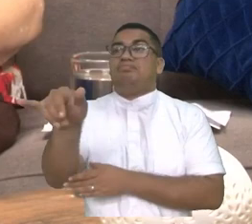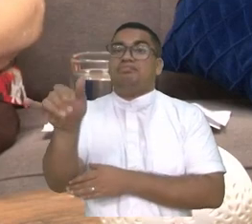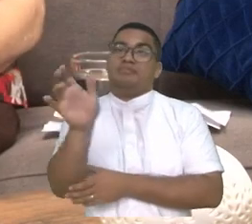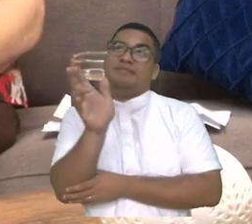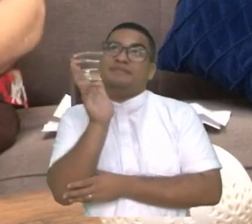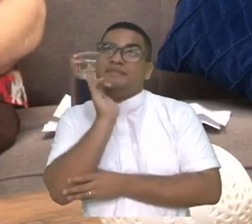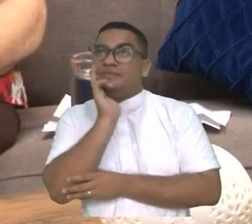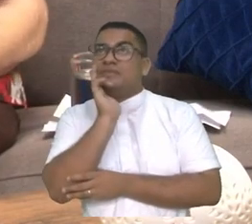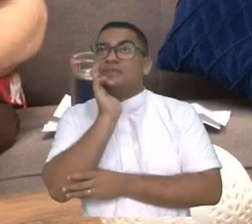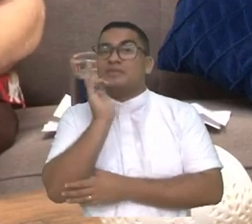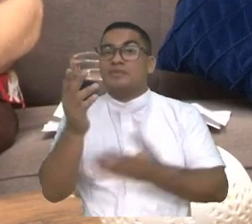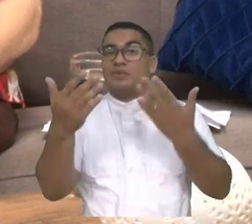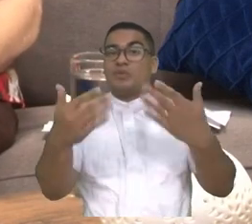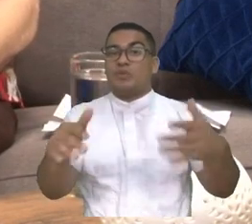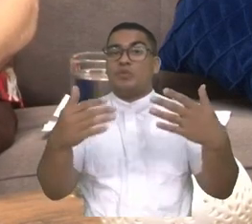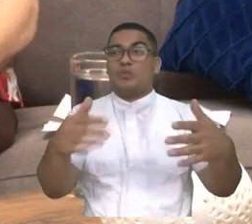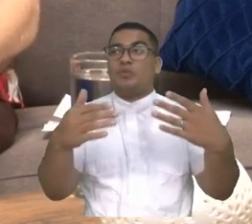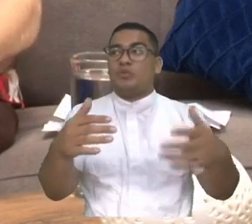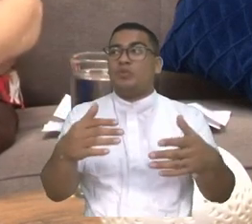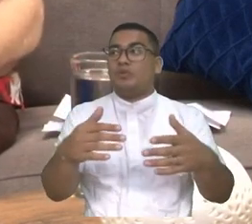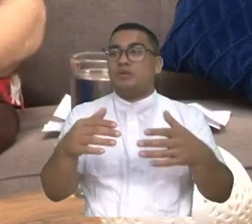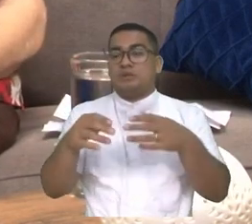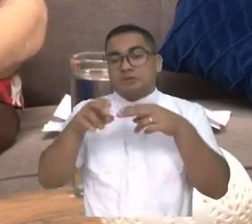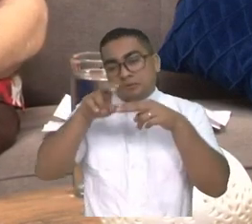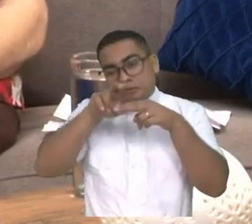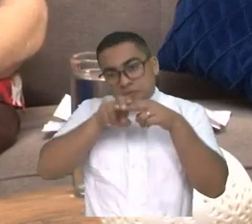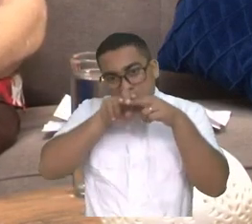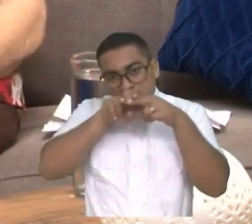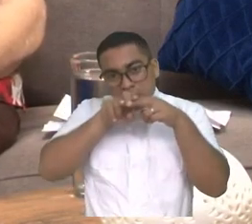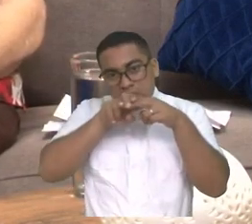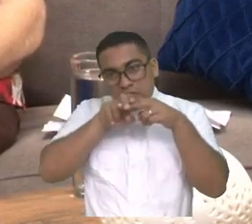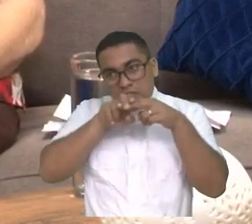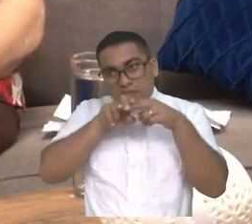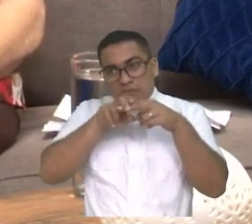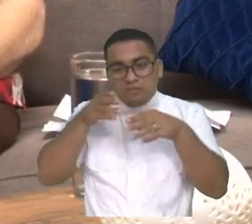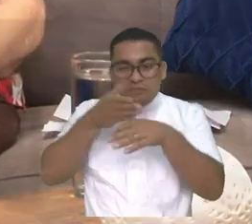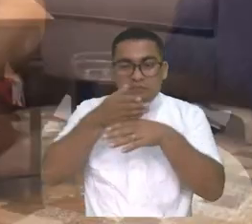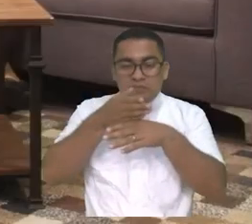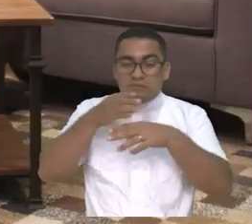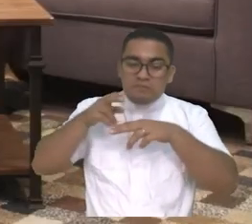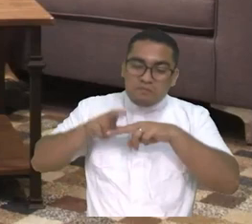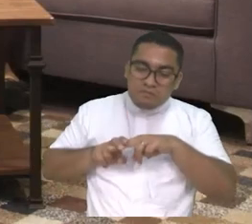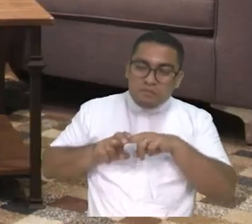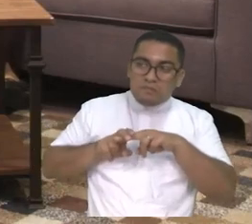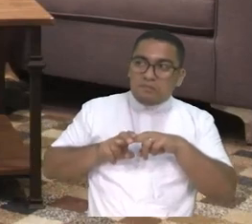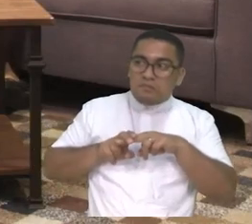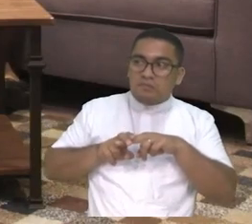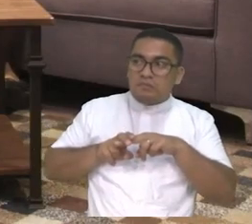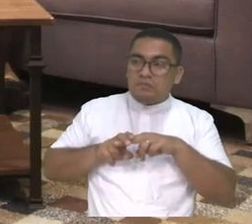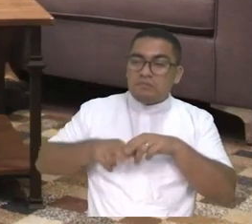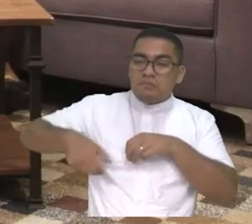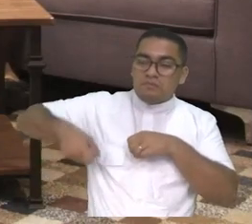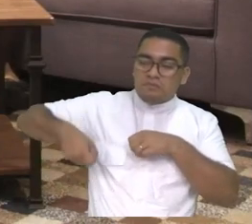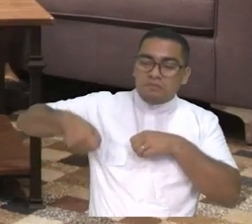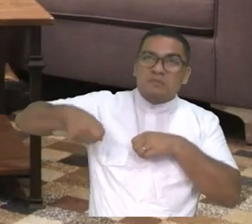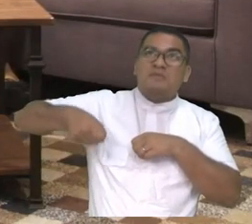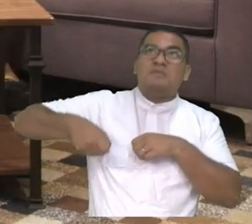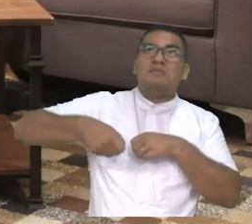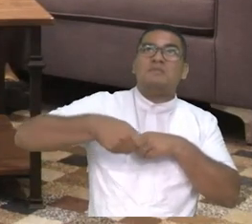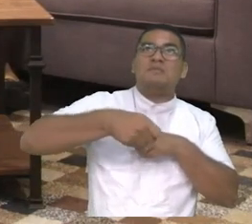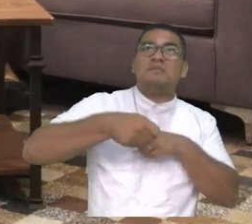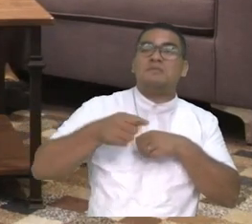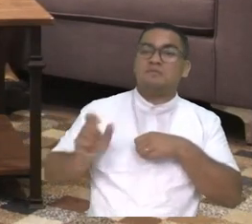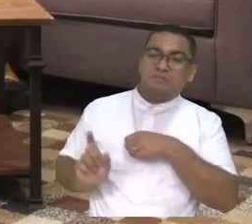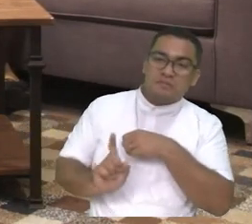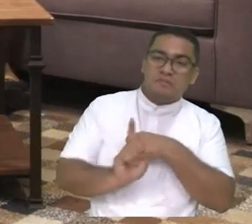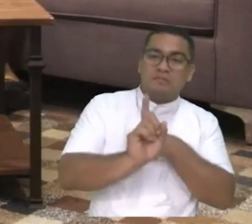maravilla, con una valijita de madera. ¿Te puedes imaginar? Un hombre muy valiente, América, ¿no? Del emprendedor. Sur, con una valijita de madera,